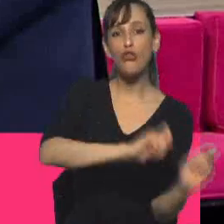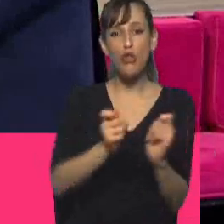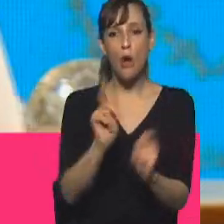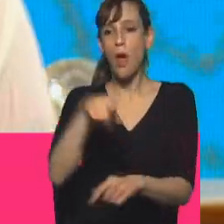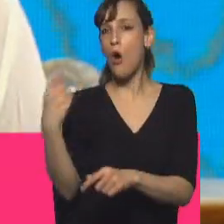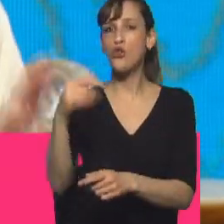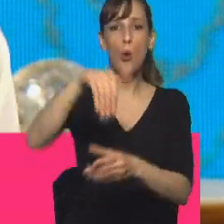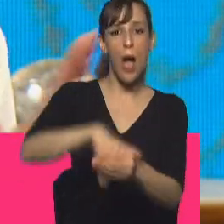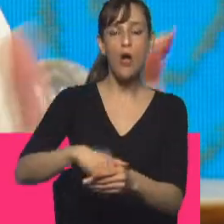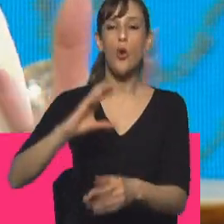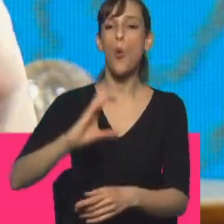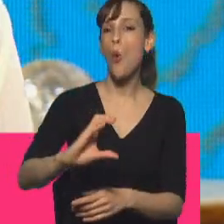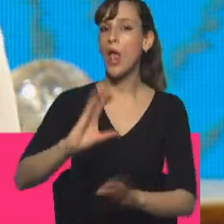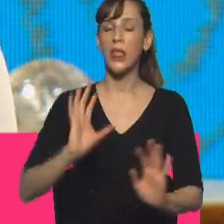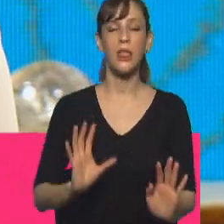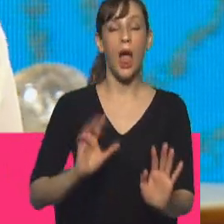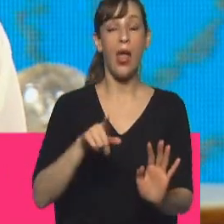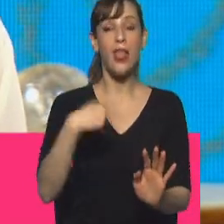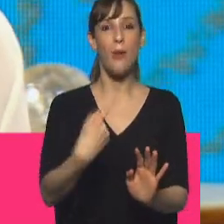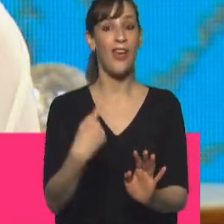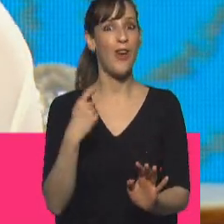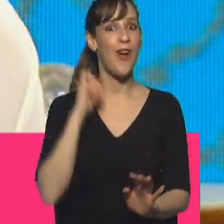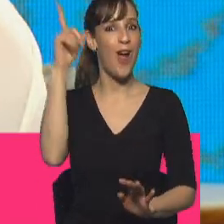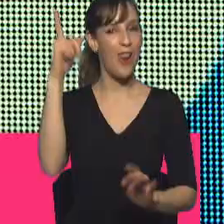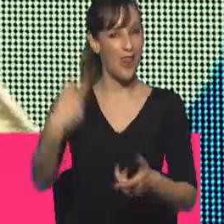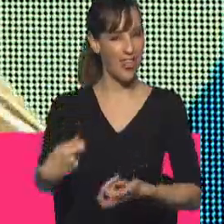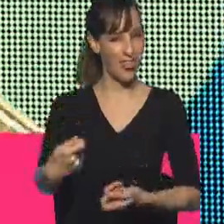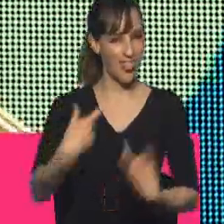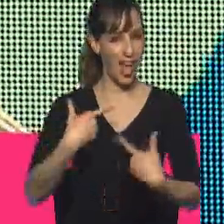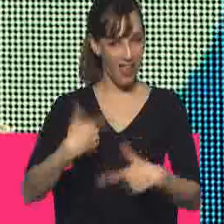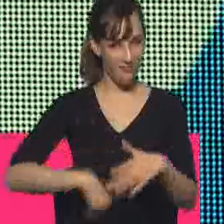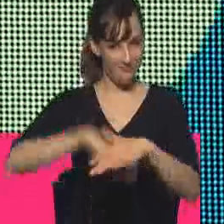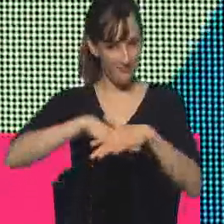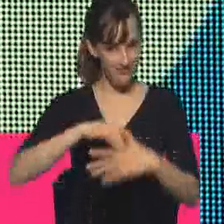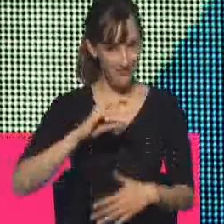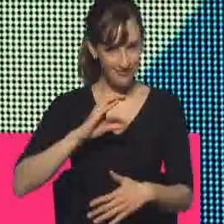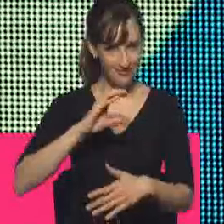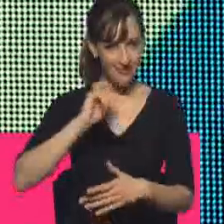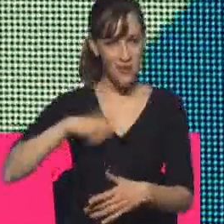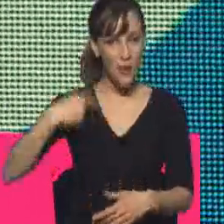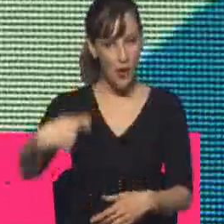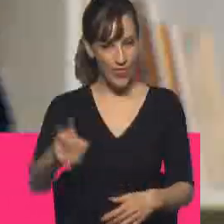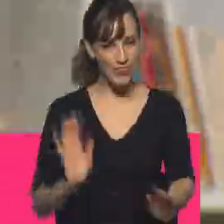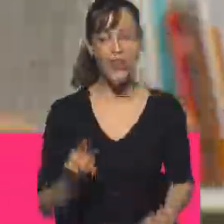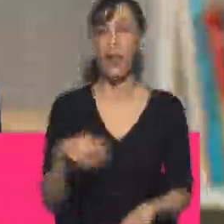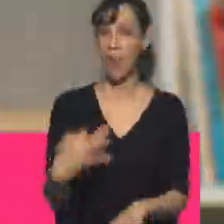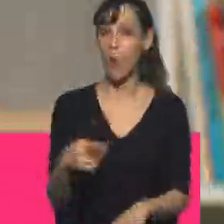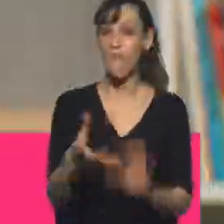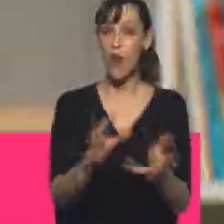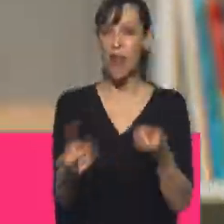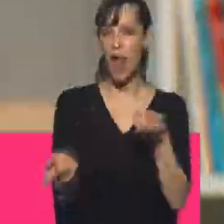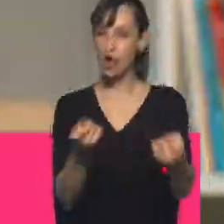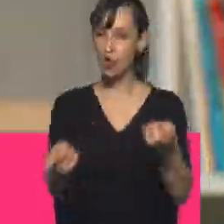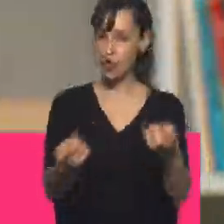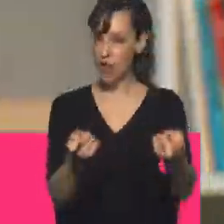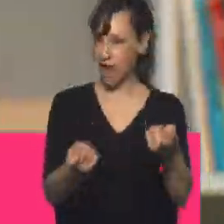esa llamada telefónica para lograr mayores beneficios. Yo no quiero dejar. Estás coacheando gente. Claro. Pero me gusta eso,